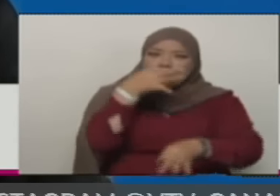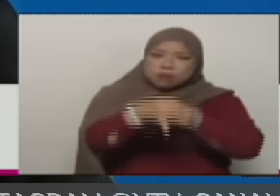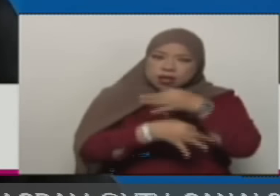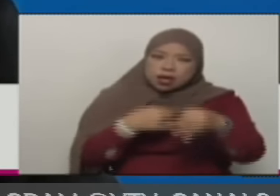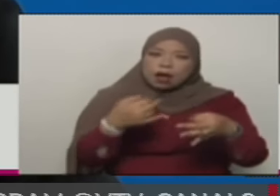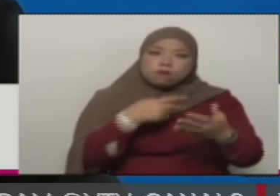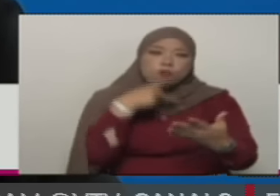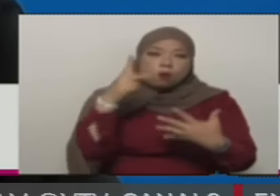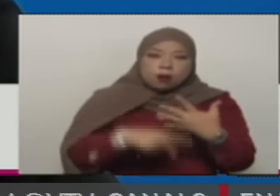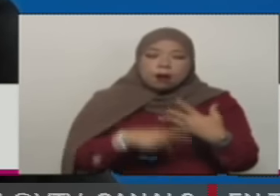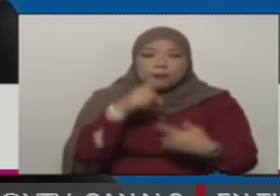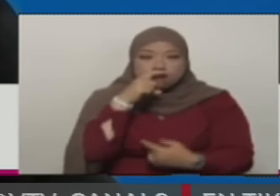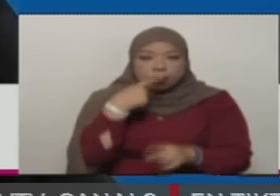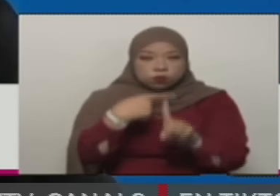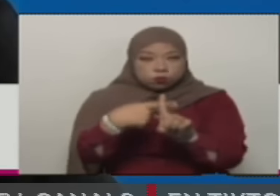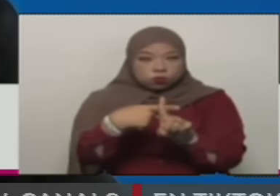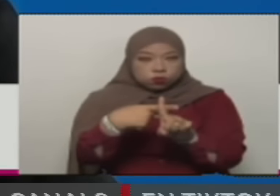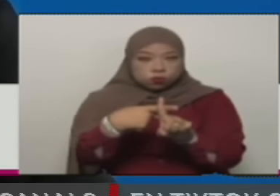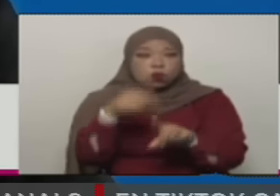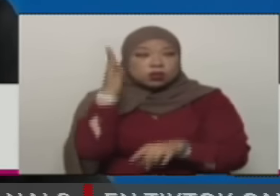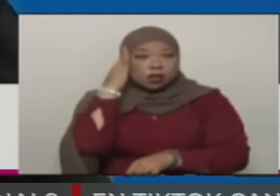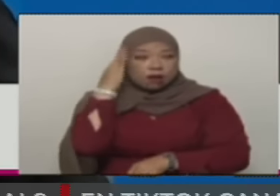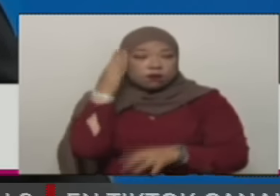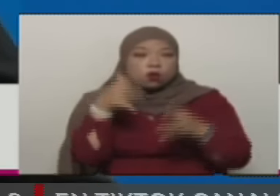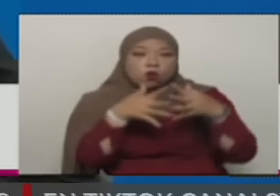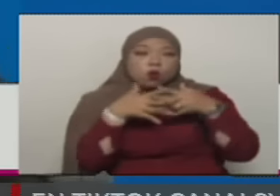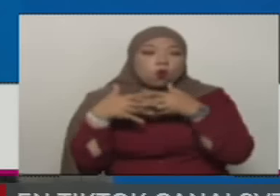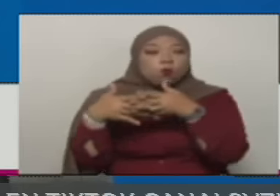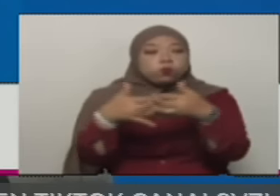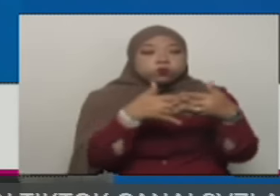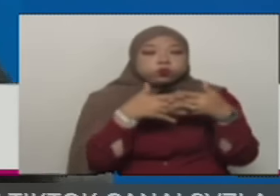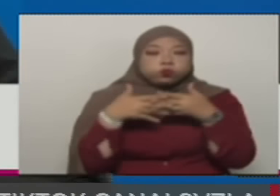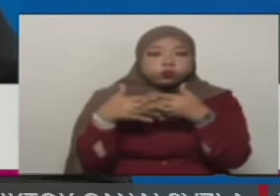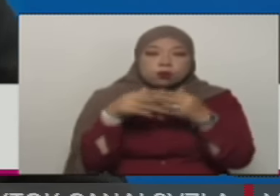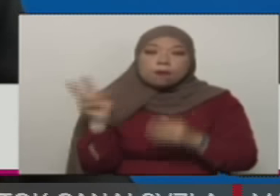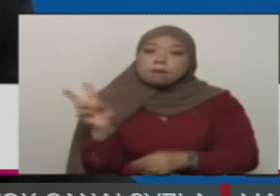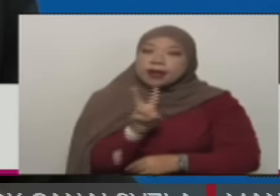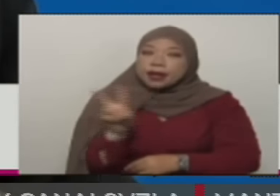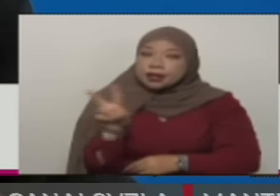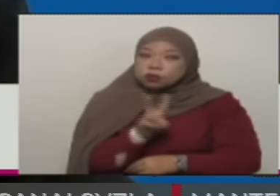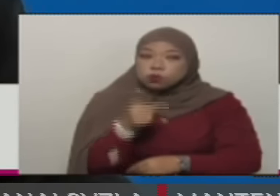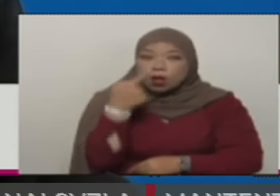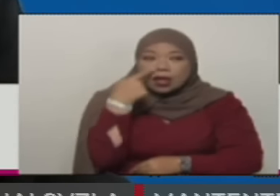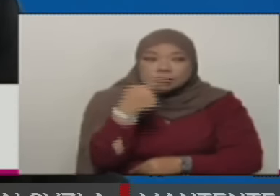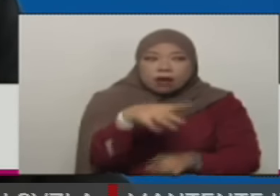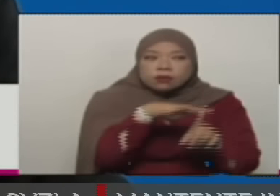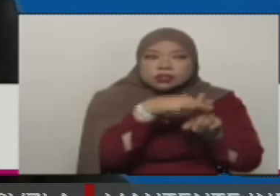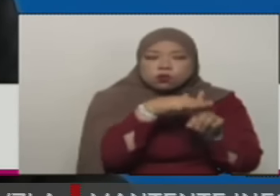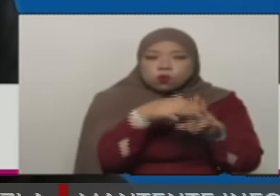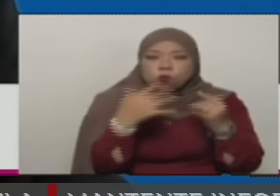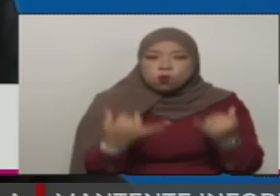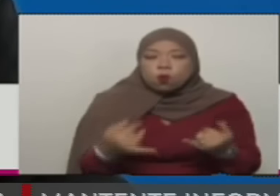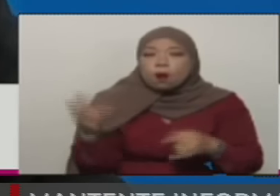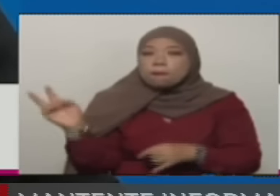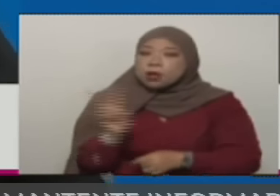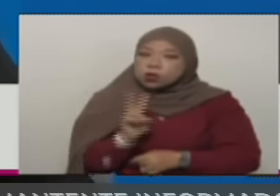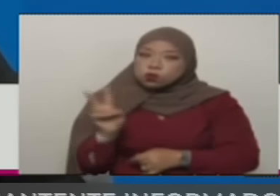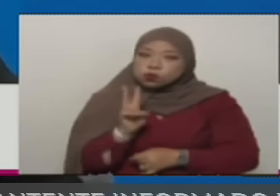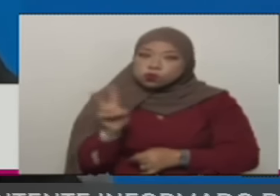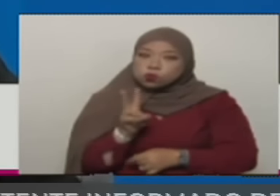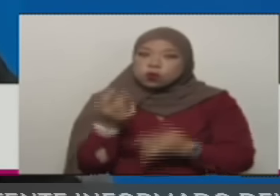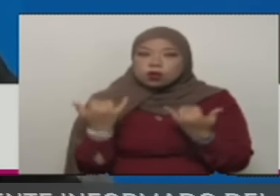sembrar los escenarios del fascismo en distintos países del mundo. Venezuela ha sido un pueblo que viene